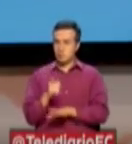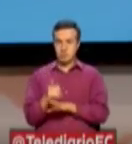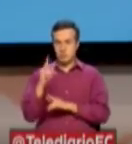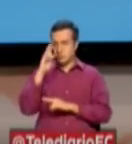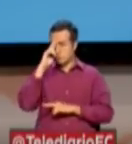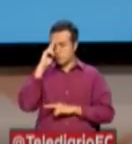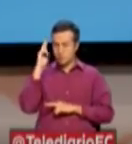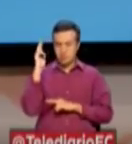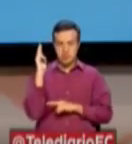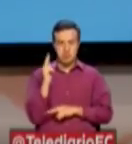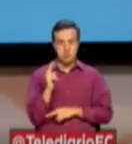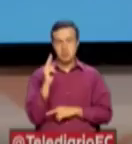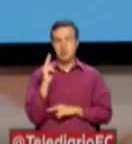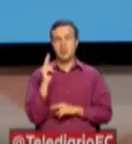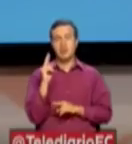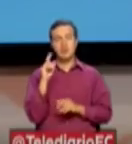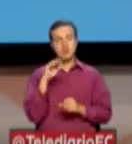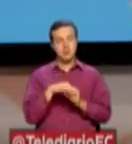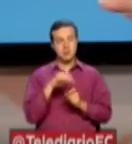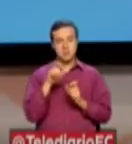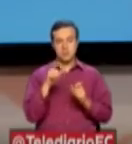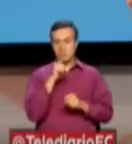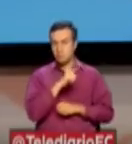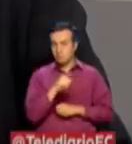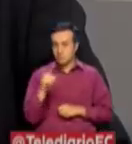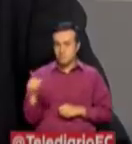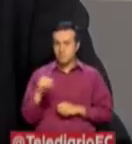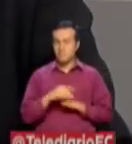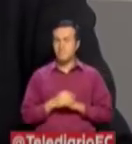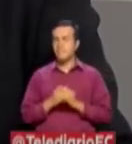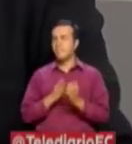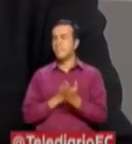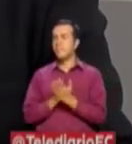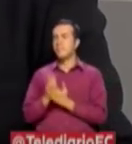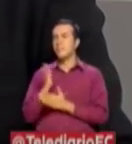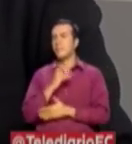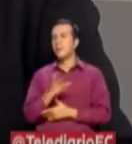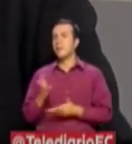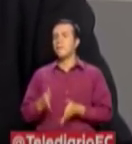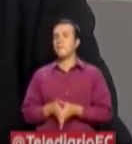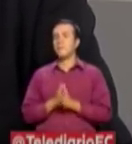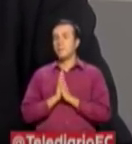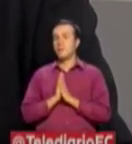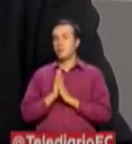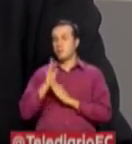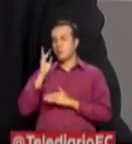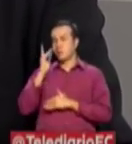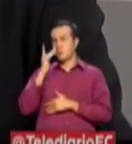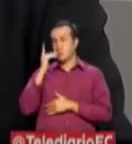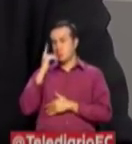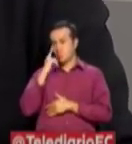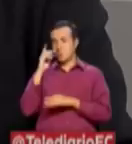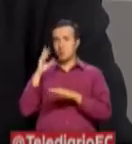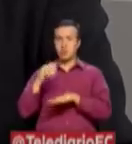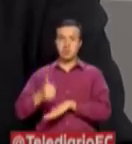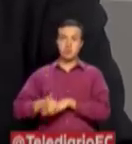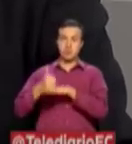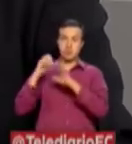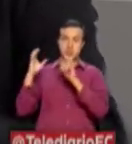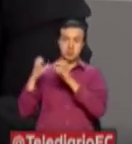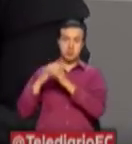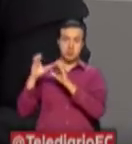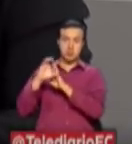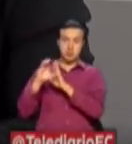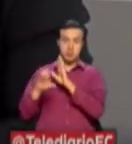respeto a ese mandato popular ahora en ese camino ha pedido usted a través de una resolución que la corte constitucional